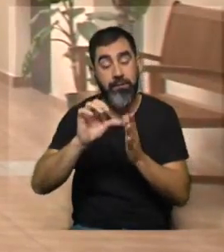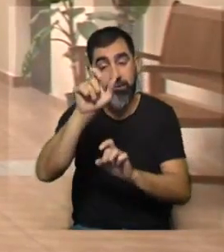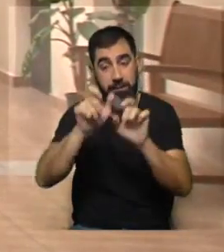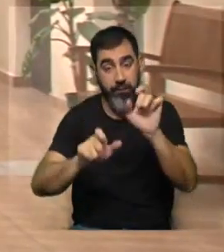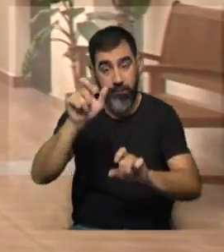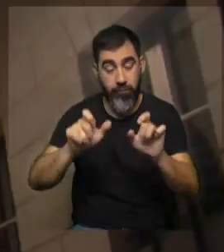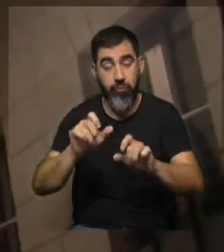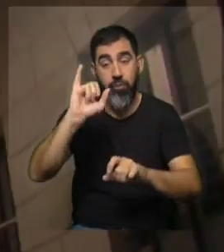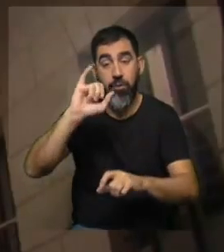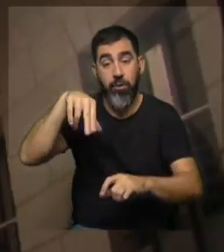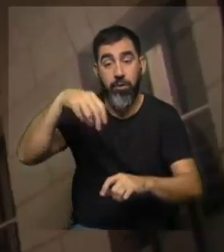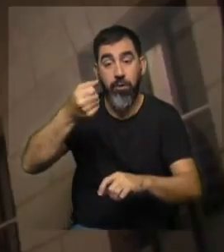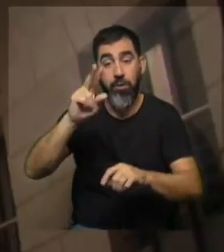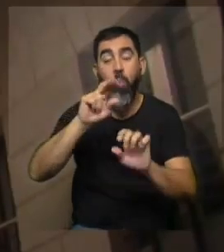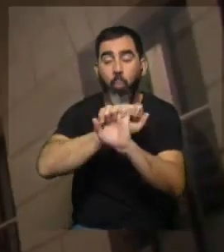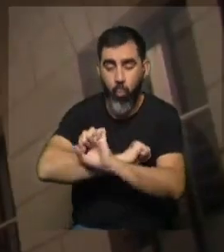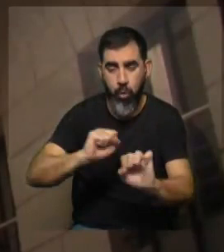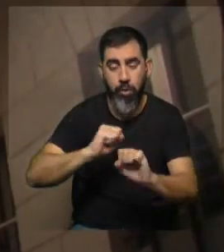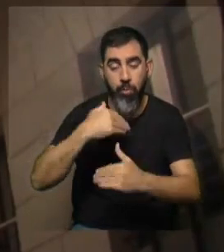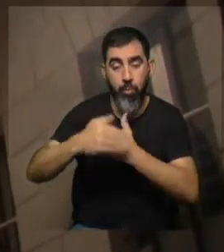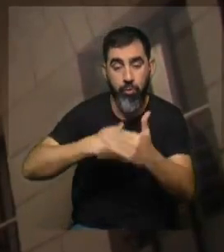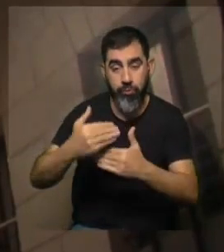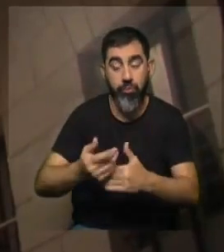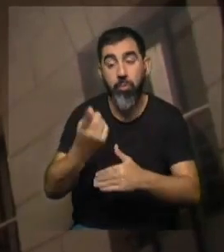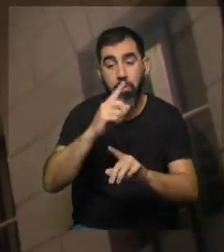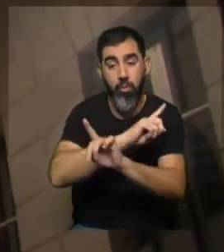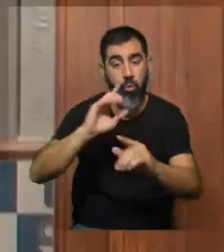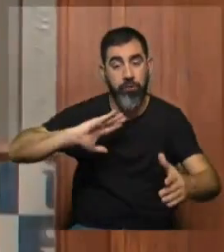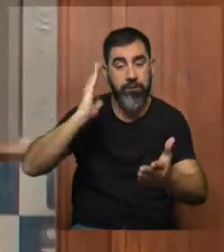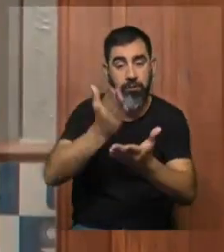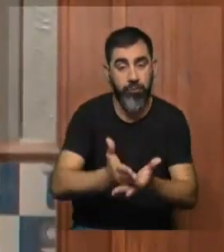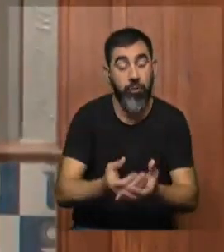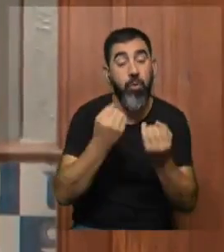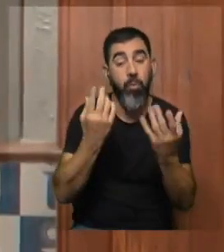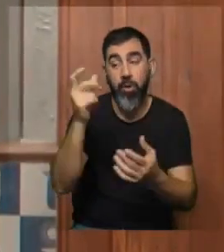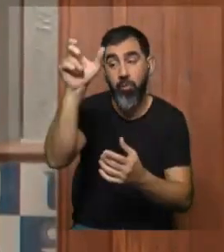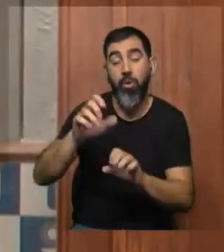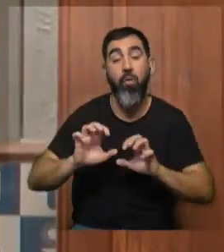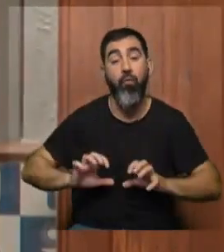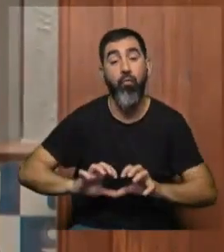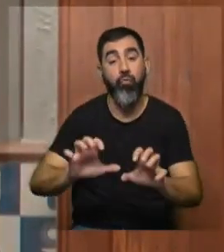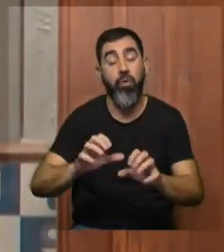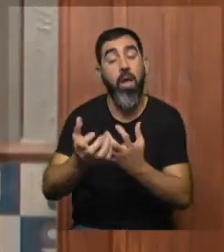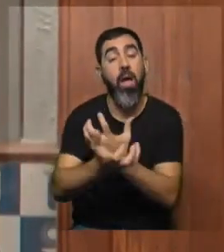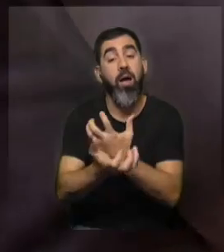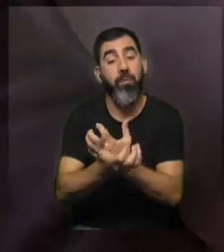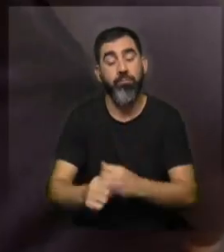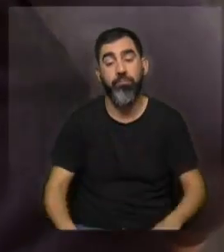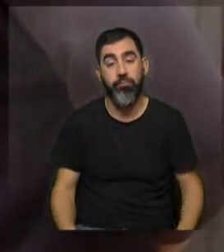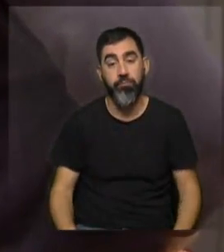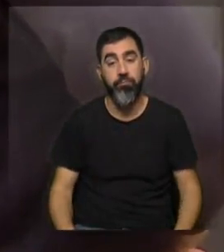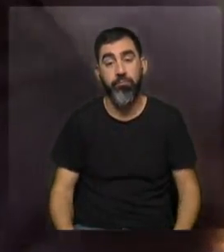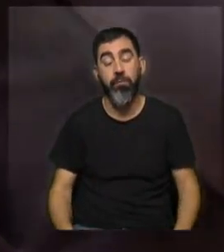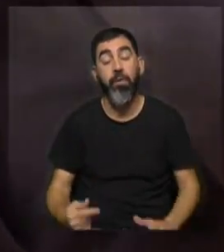indica que el inau podía realizar el procedimiento pero no sancionar ya que venosa es funcionaria de ancap según los